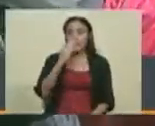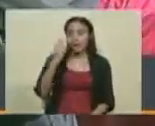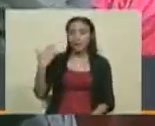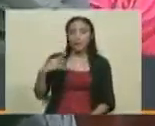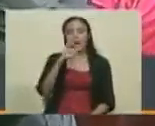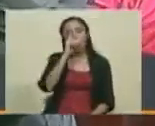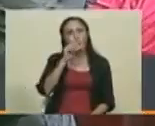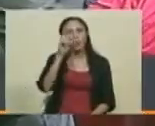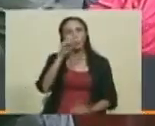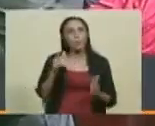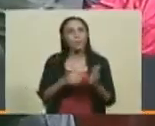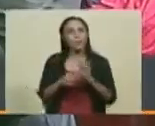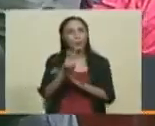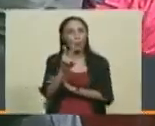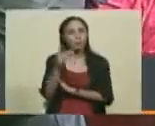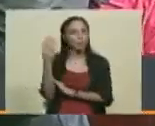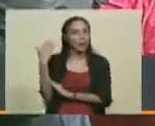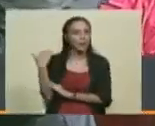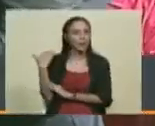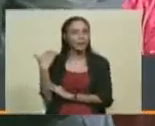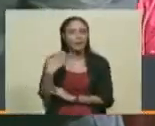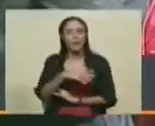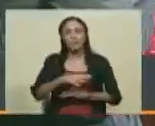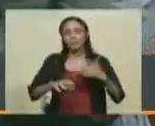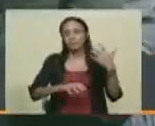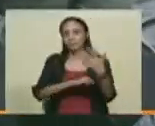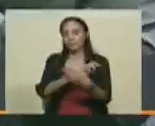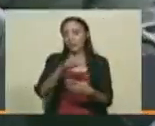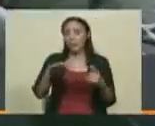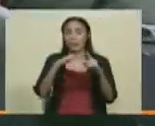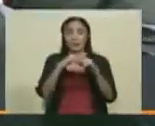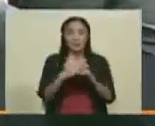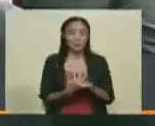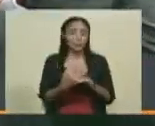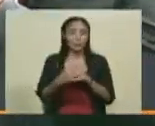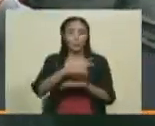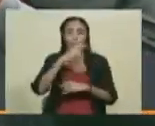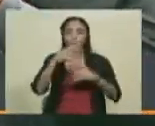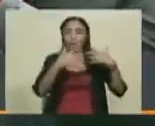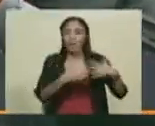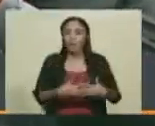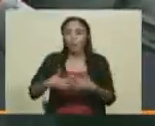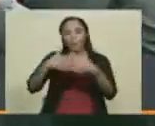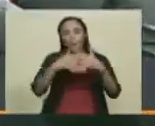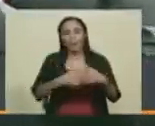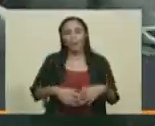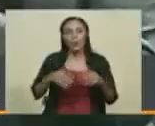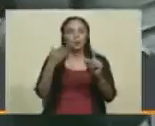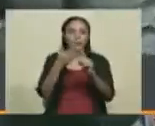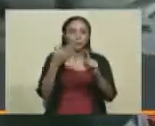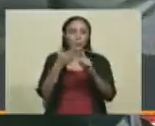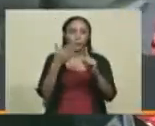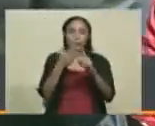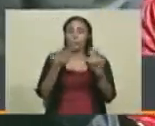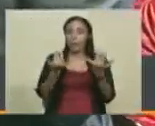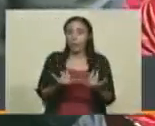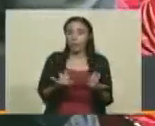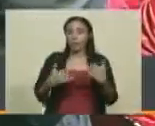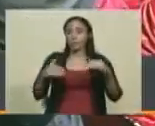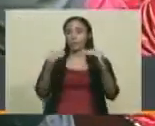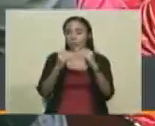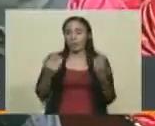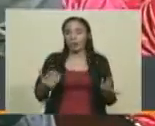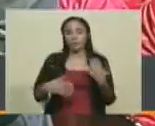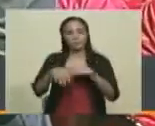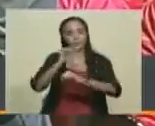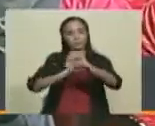2002, donde derrotamos las pretensiones del imperialismo norteamericano y la meritocracia, es el mismo espíritu de combate que nos